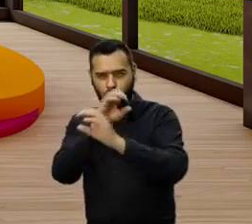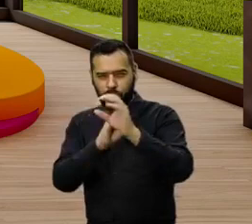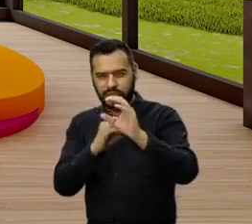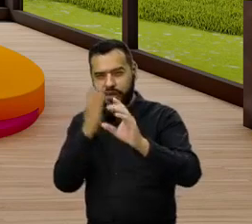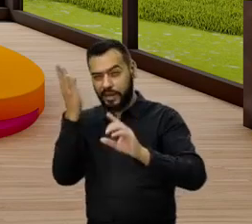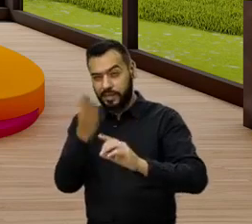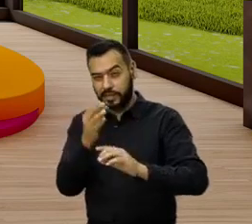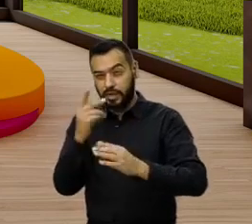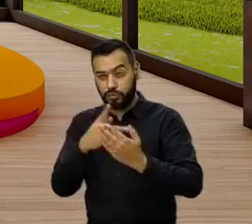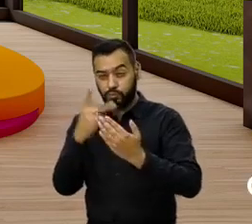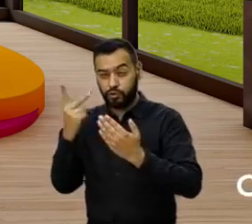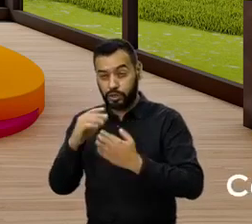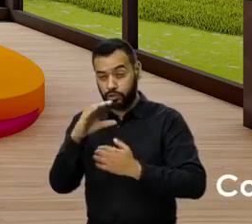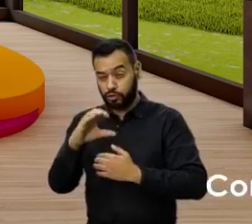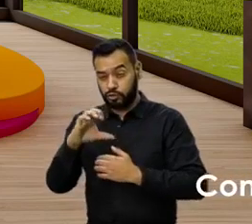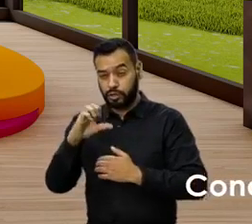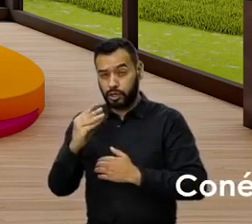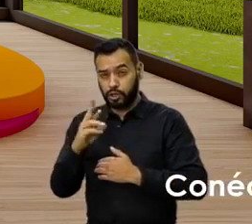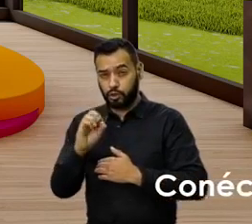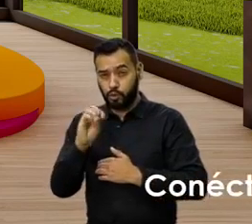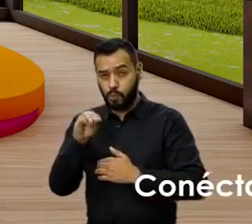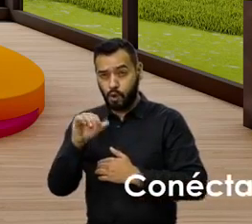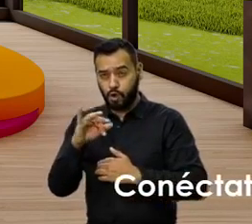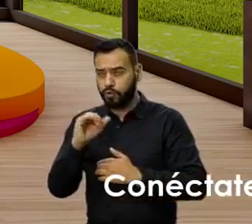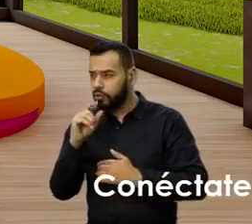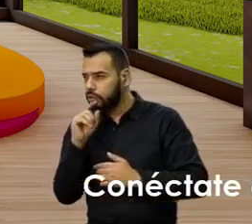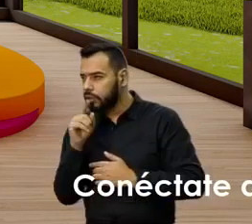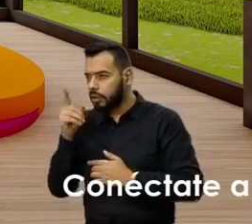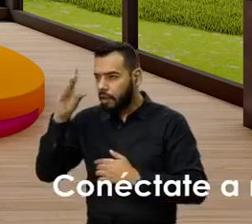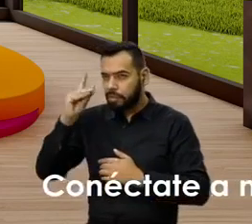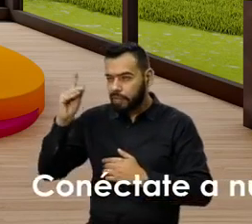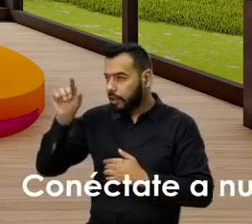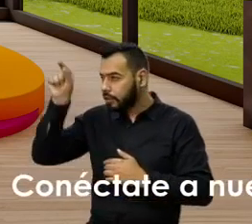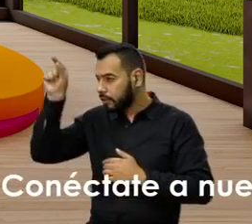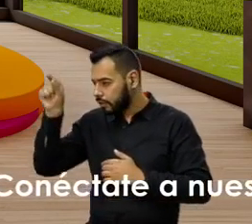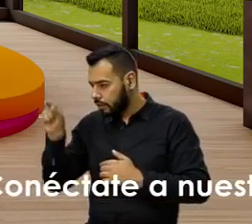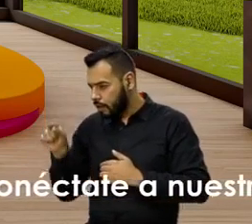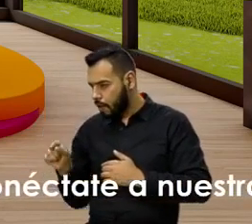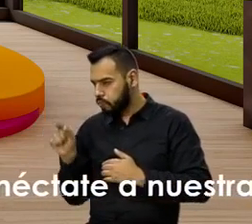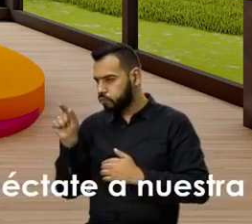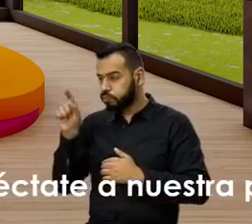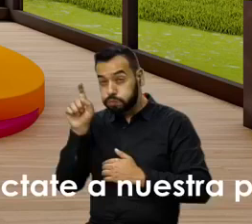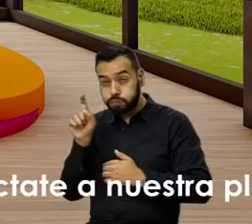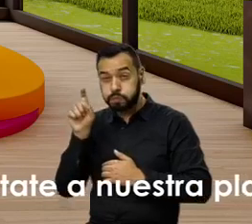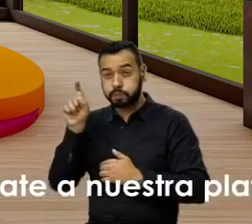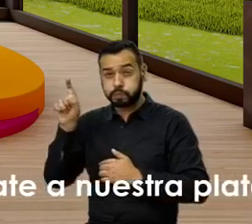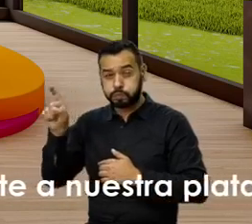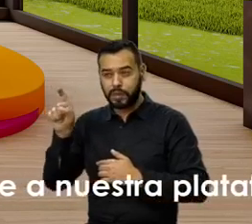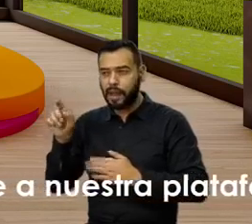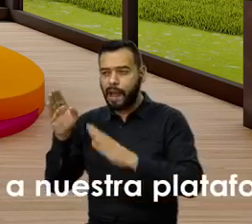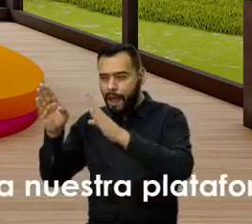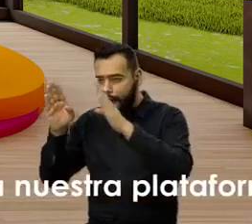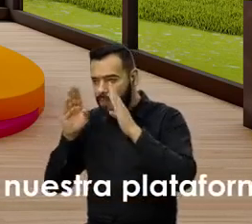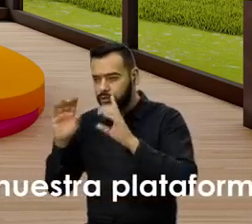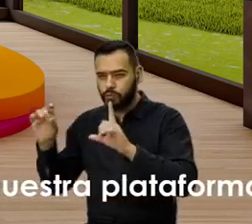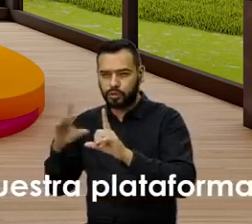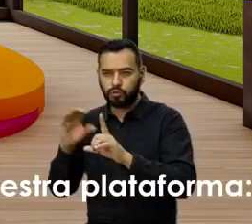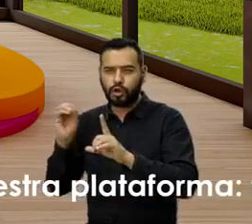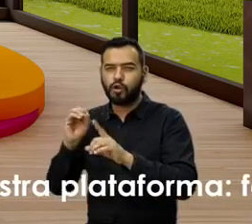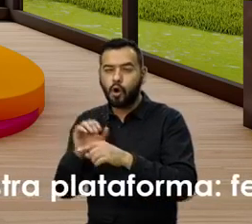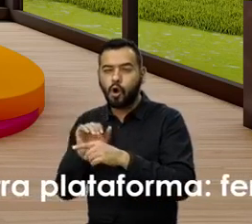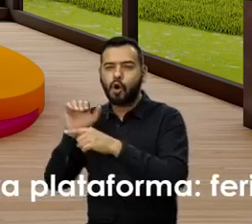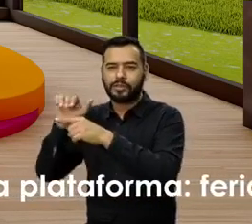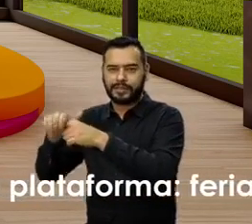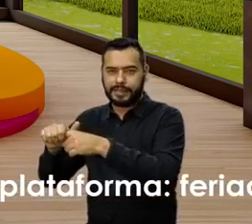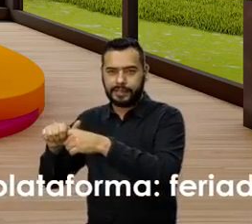buscan ceder o monti y en el costado de la mano derecha van a poder encontrar un poco una pequeña casilla que dice atención virtual o como tal